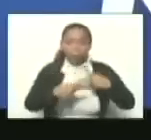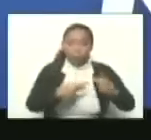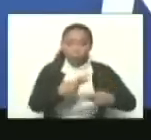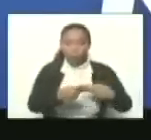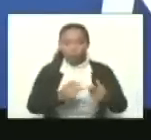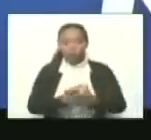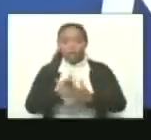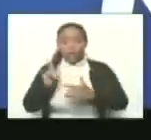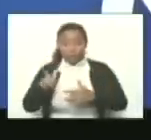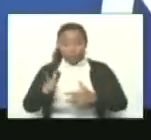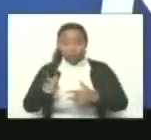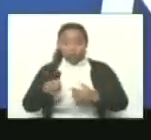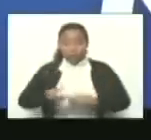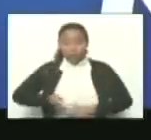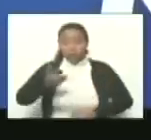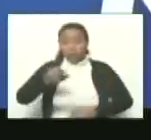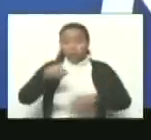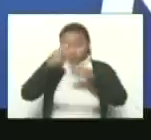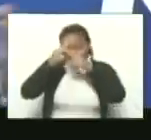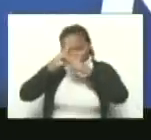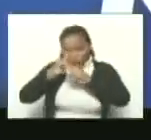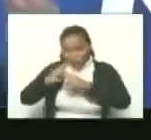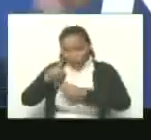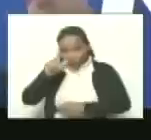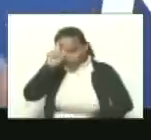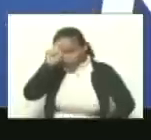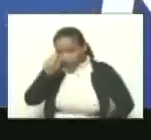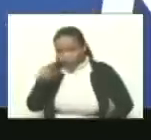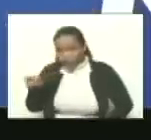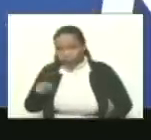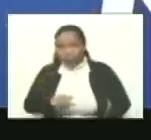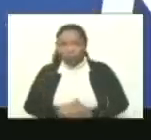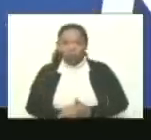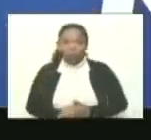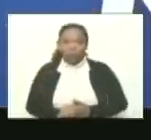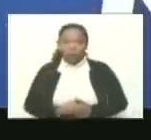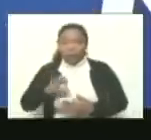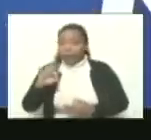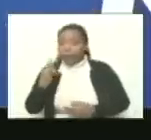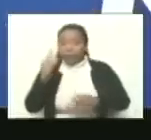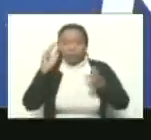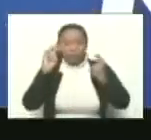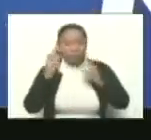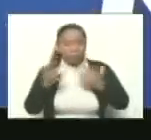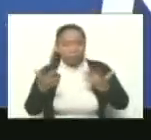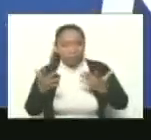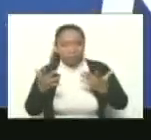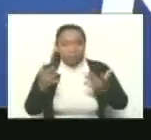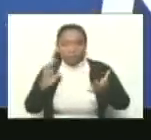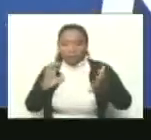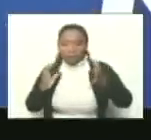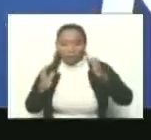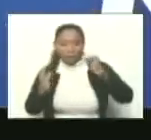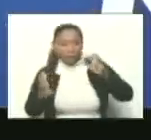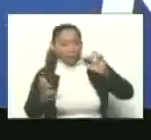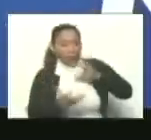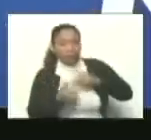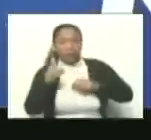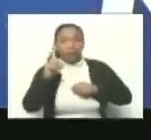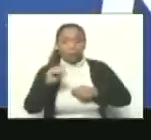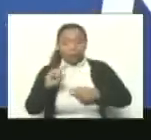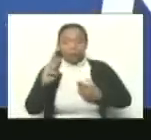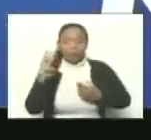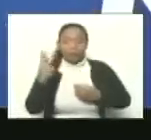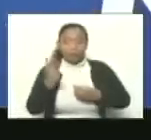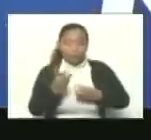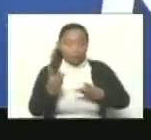es digno de reconocérselo. Y el tercero tiene que ver mucho con la crisis del cambio climático, presidente, que ahí es